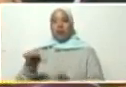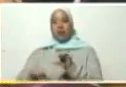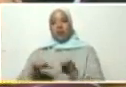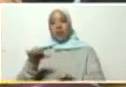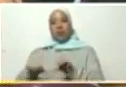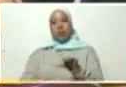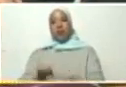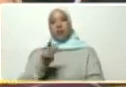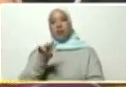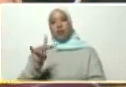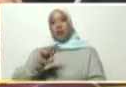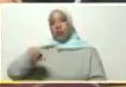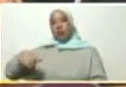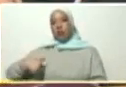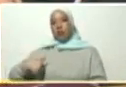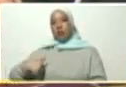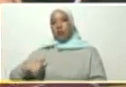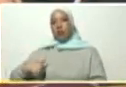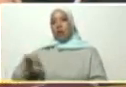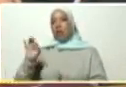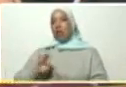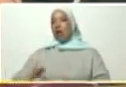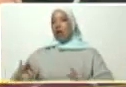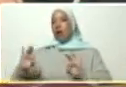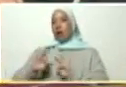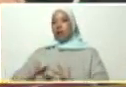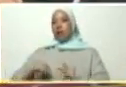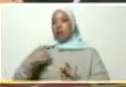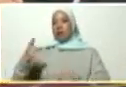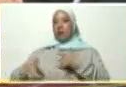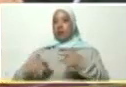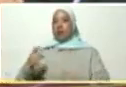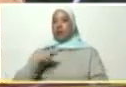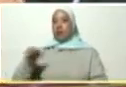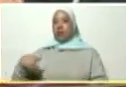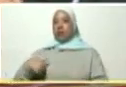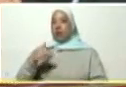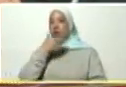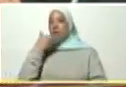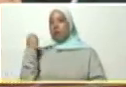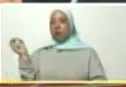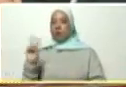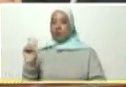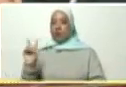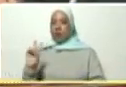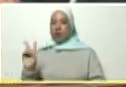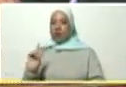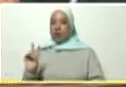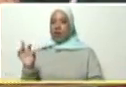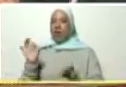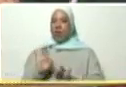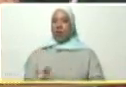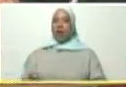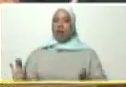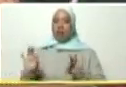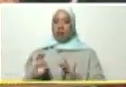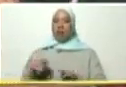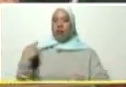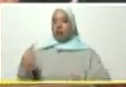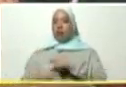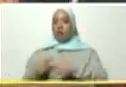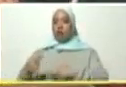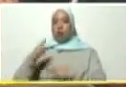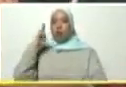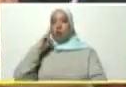con nuestra Venezuela eso no tiene nada que ver con las aspiraciones de una mejor Venezuela eso no tiene nada que ver con la revolución